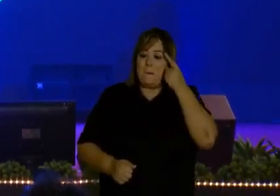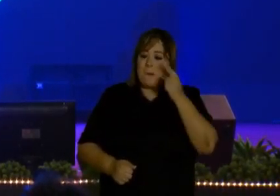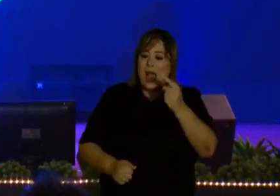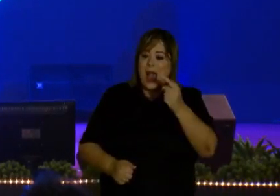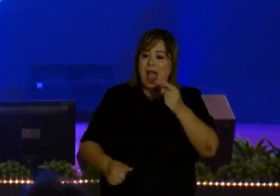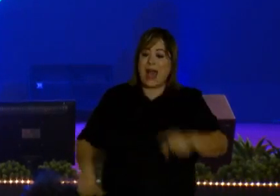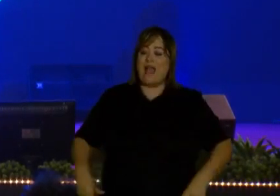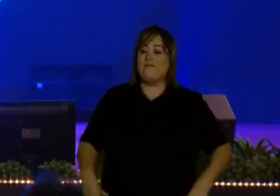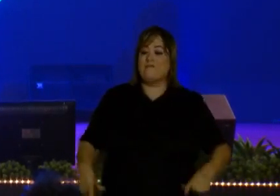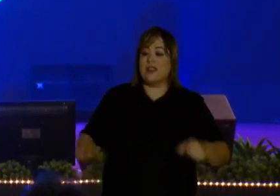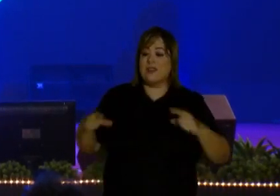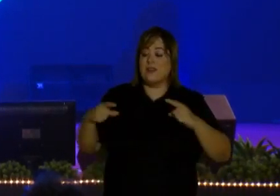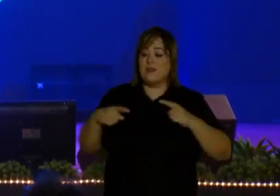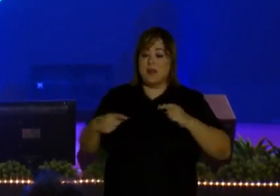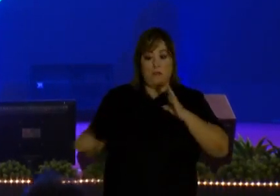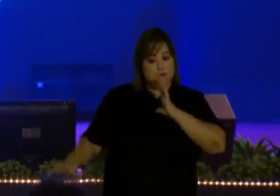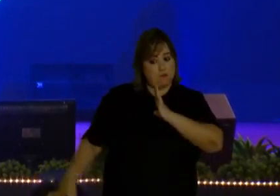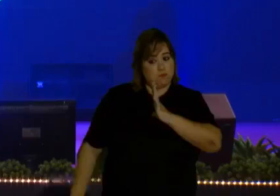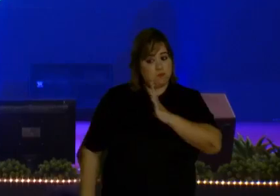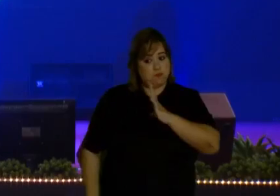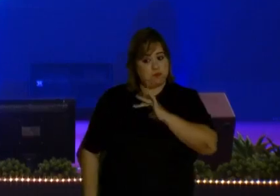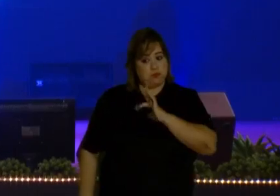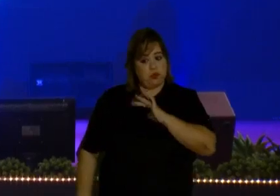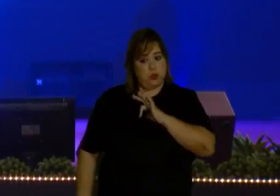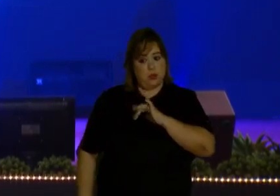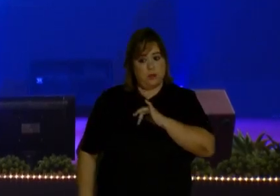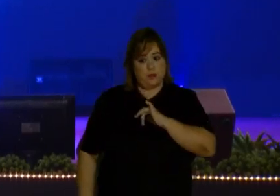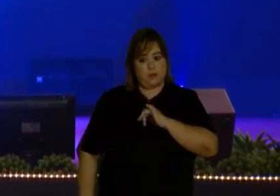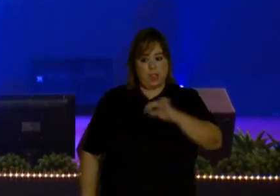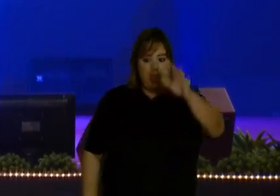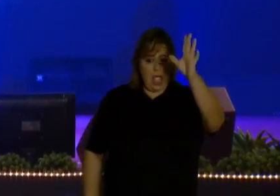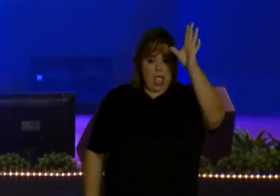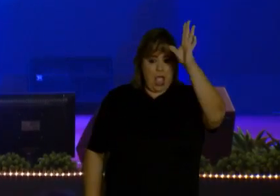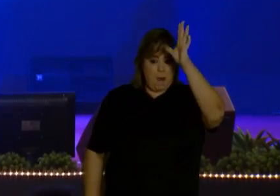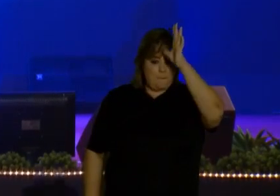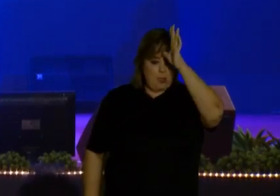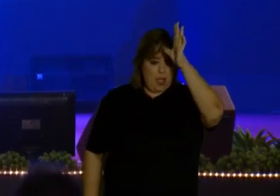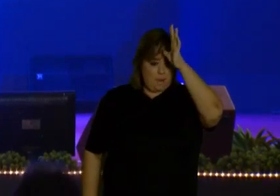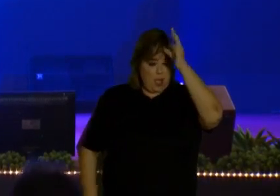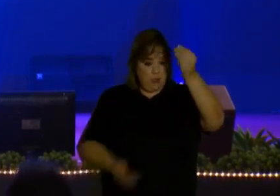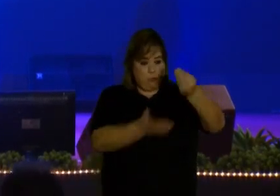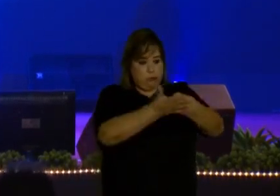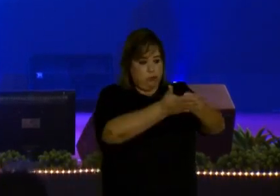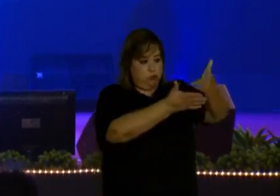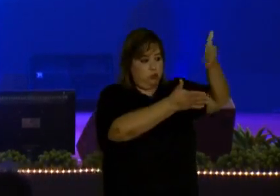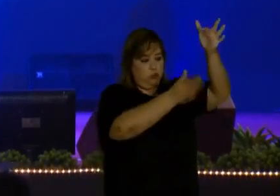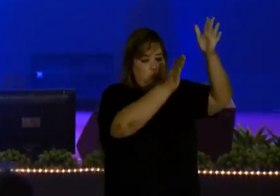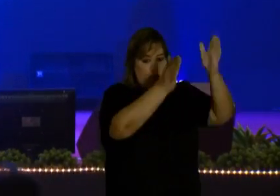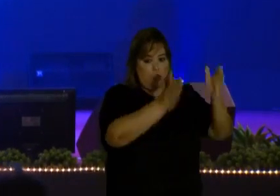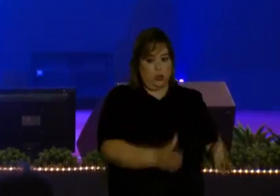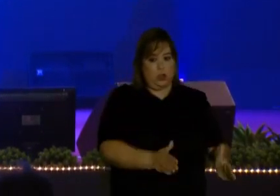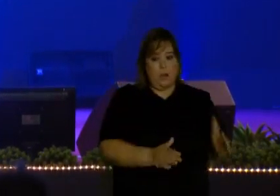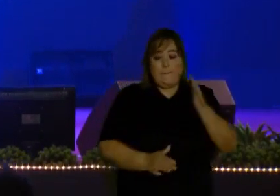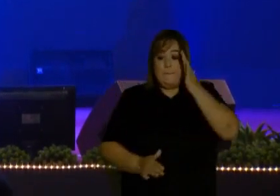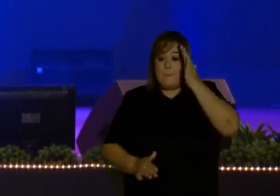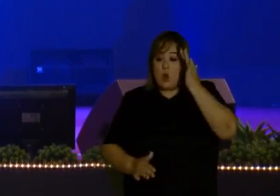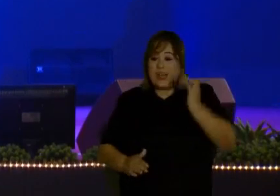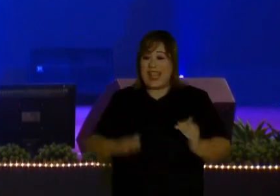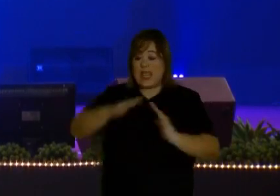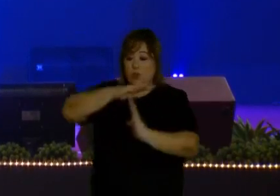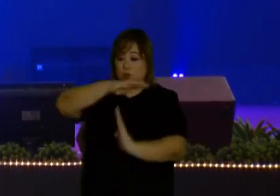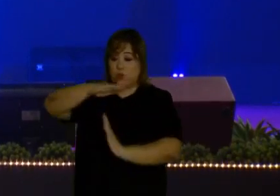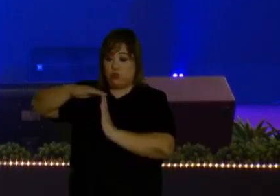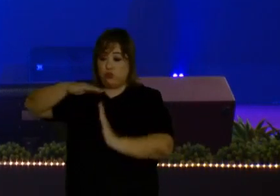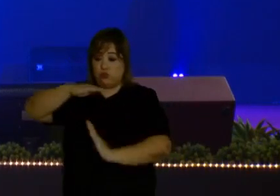lo practicó. Y mi papá fue un hombre próspero. Nunca he conocido a nadie que sea fiel en el principio del